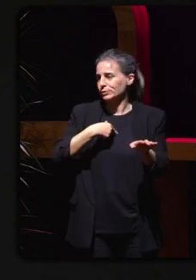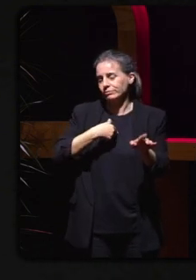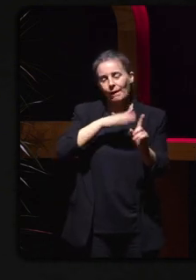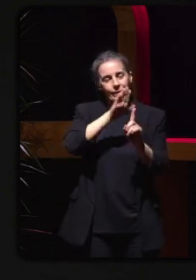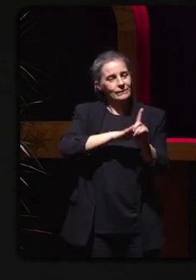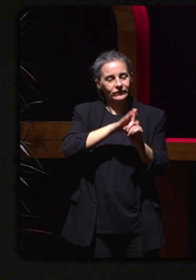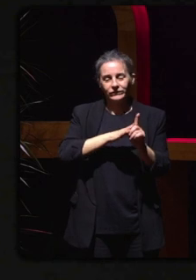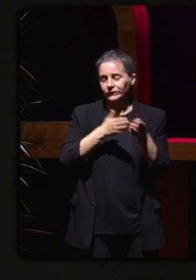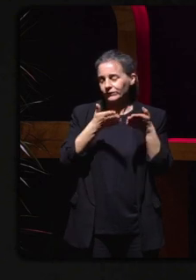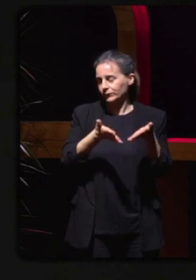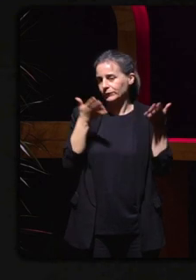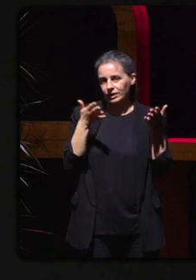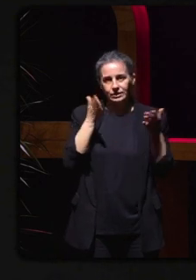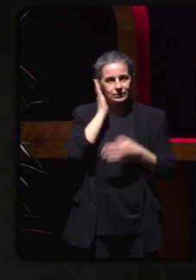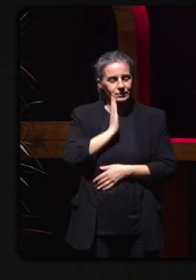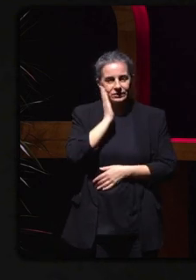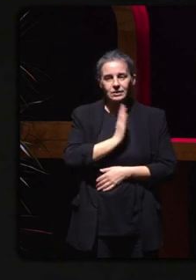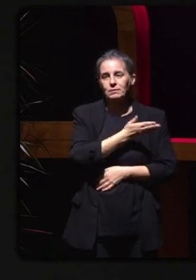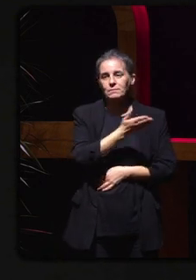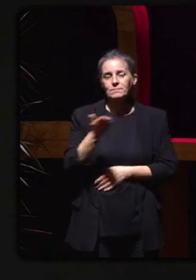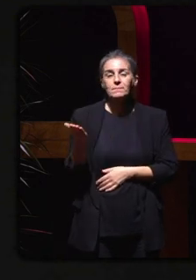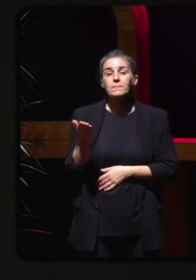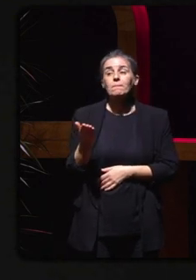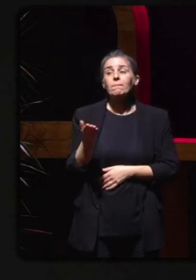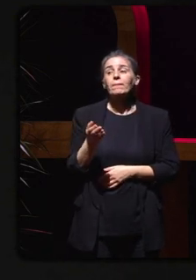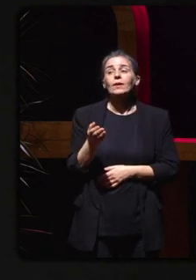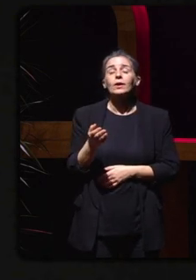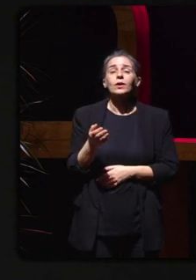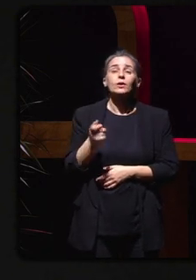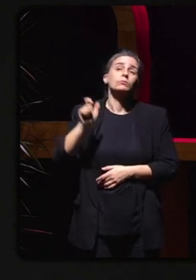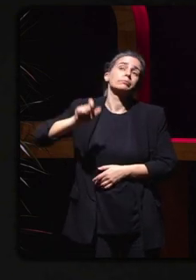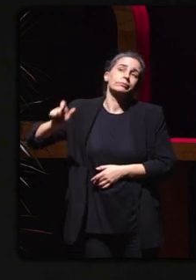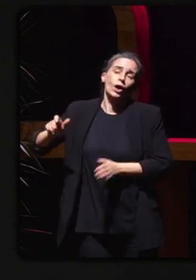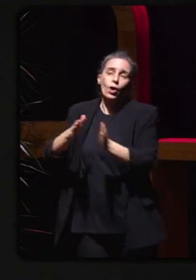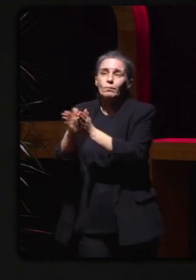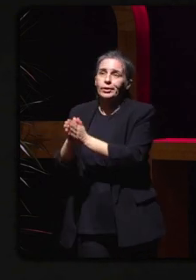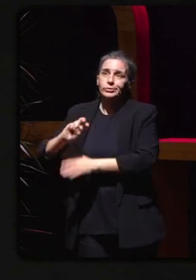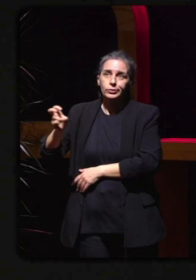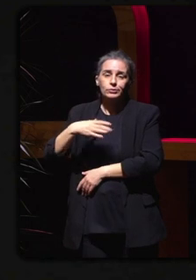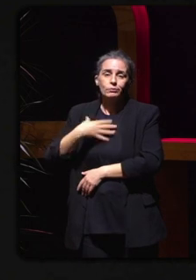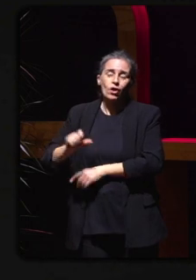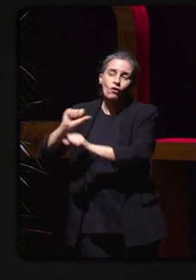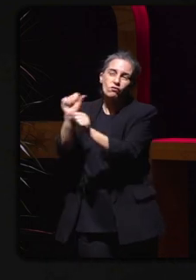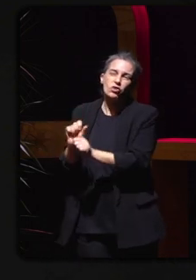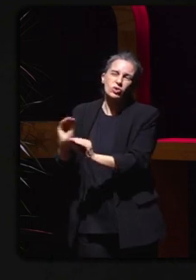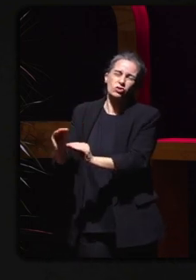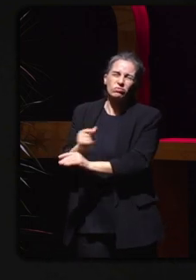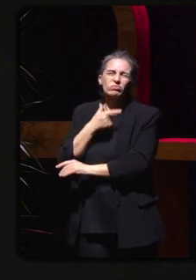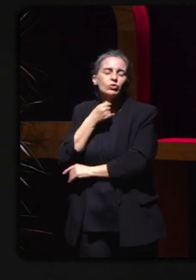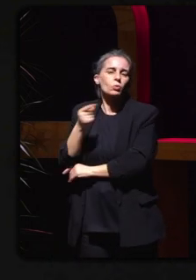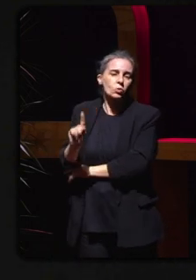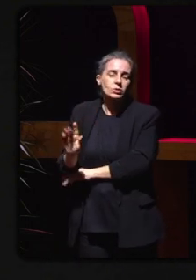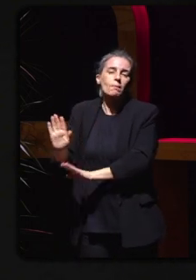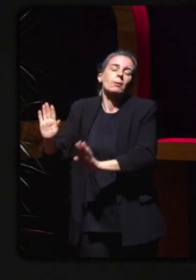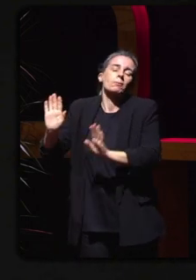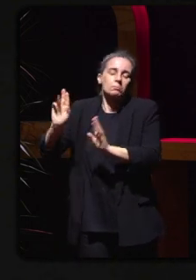y a los que no O a los que su Estilo no me no me entusiasma pues está